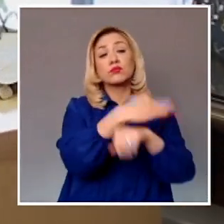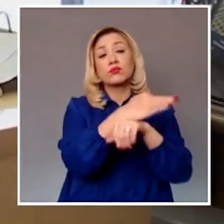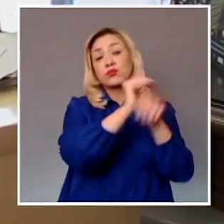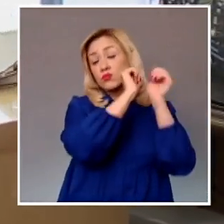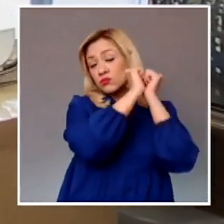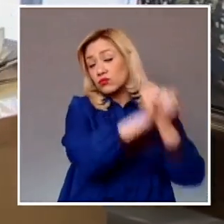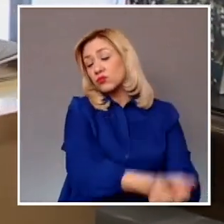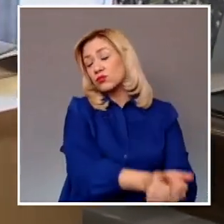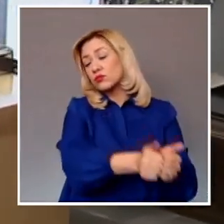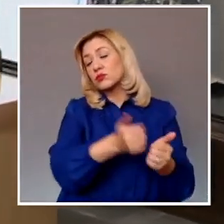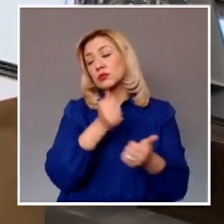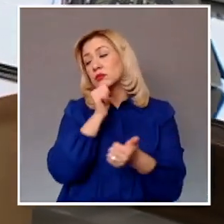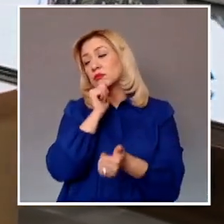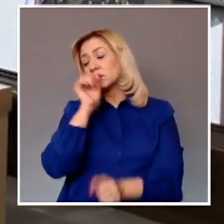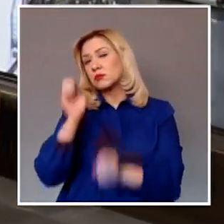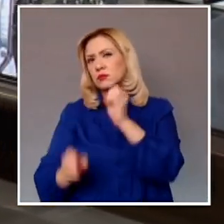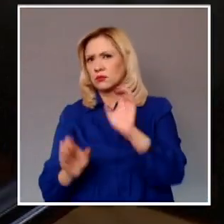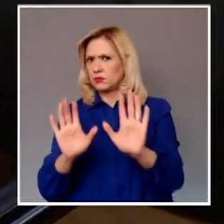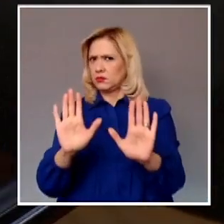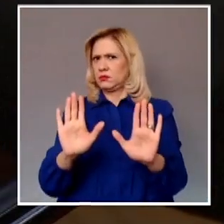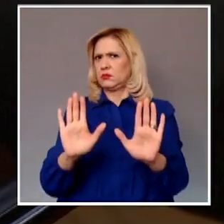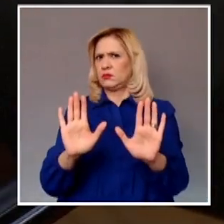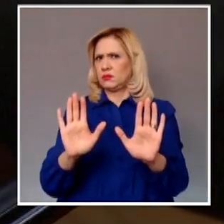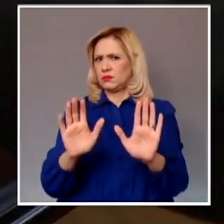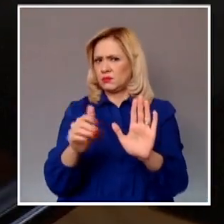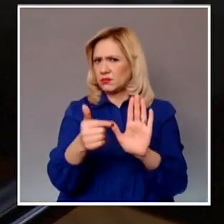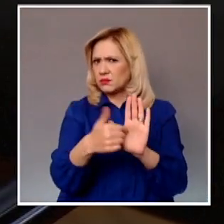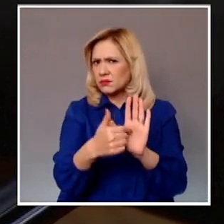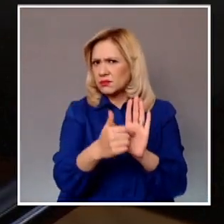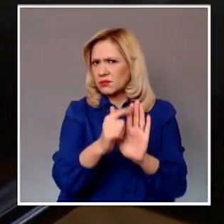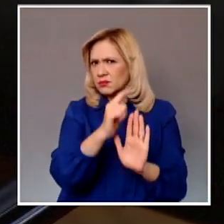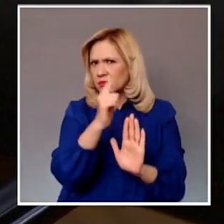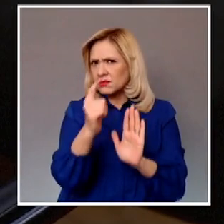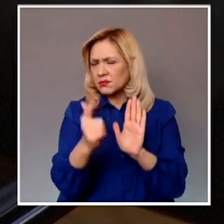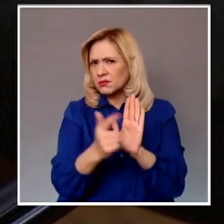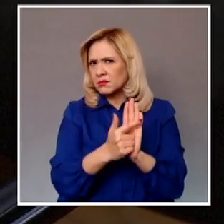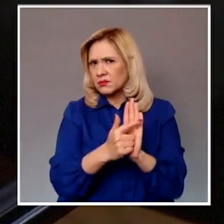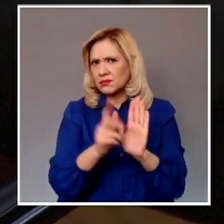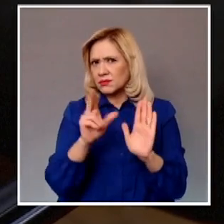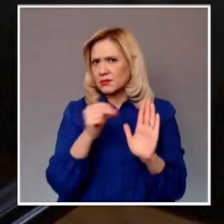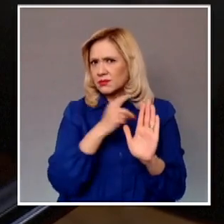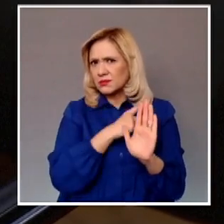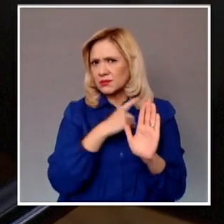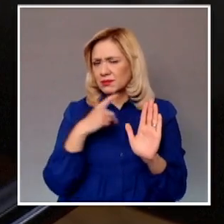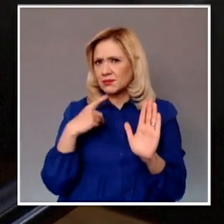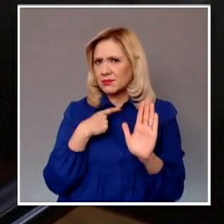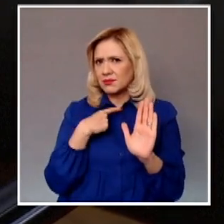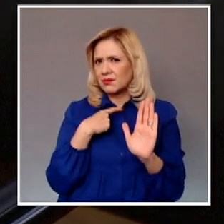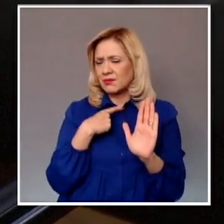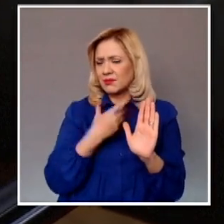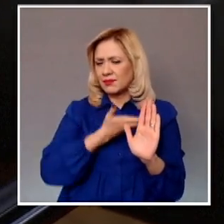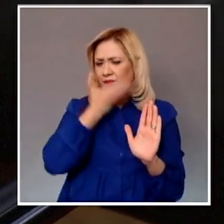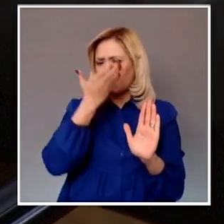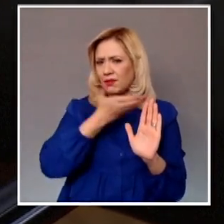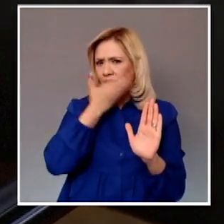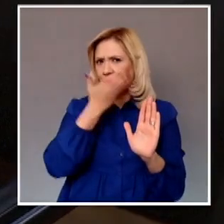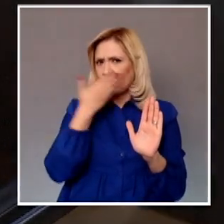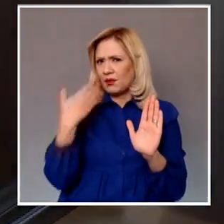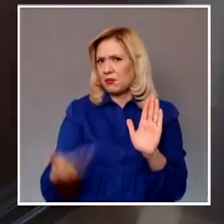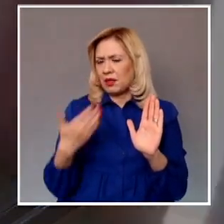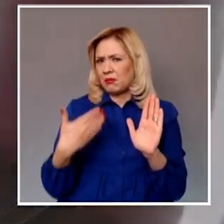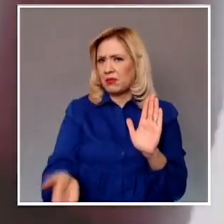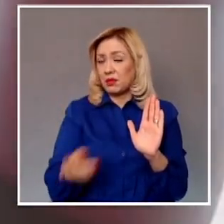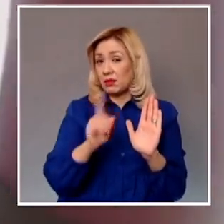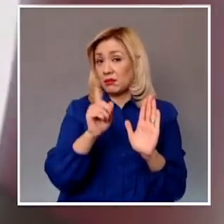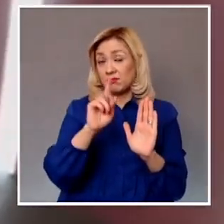legal interno, esto es, sin debate previo, no se apega al parámetro de regularidad constitucional, pues transgrede los derechos del